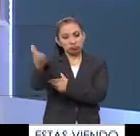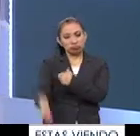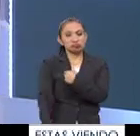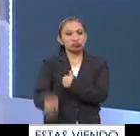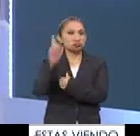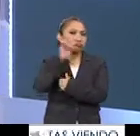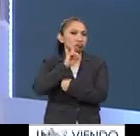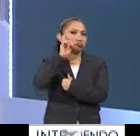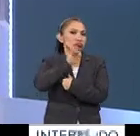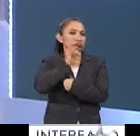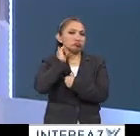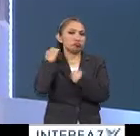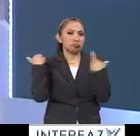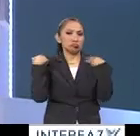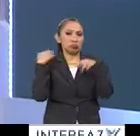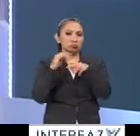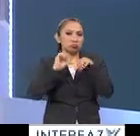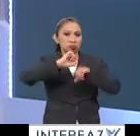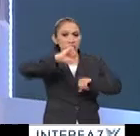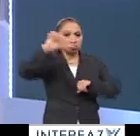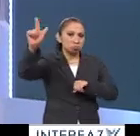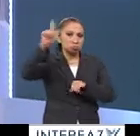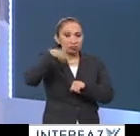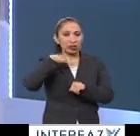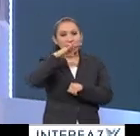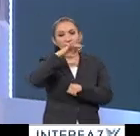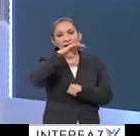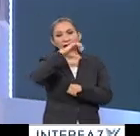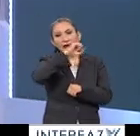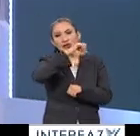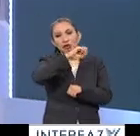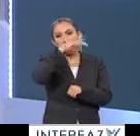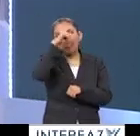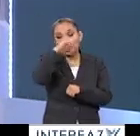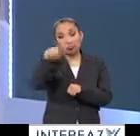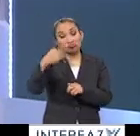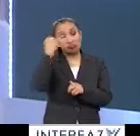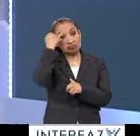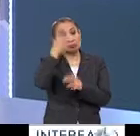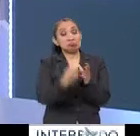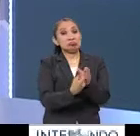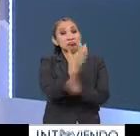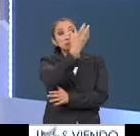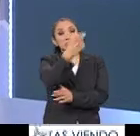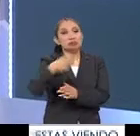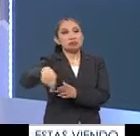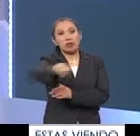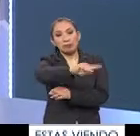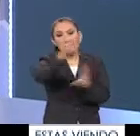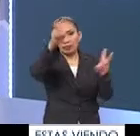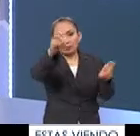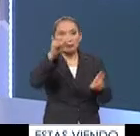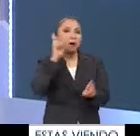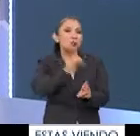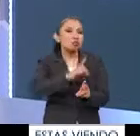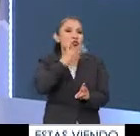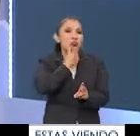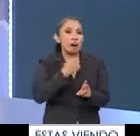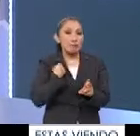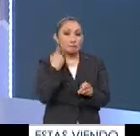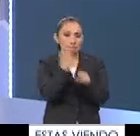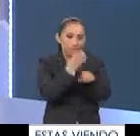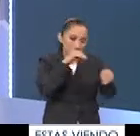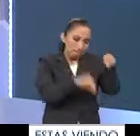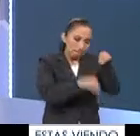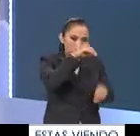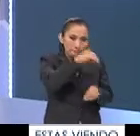gran académica de la FLACSO México, pionera en los temas de género, que fue quien creó el primer diplomado